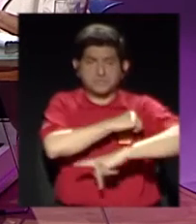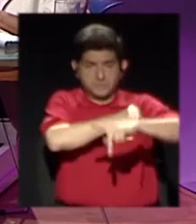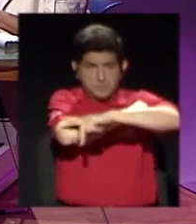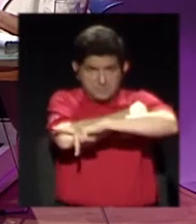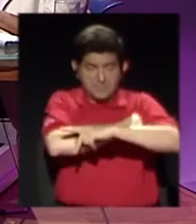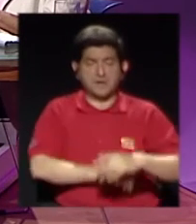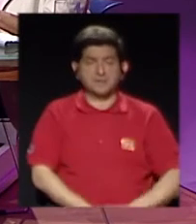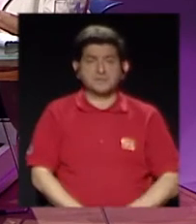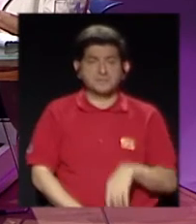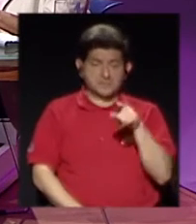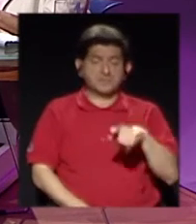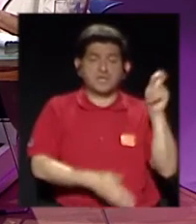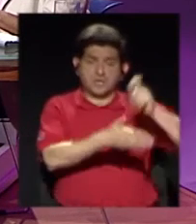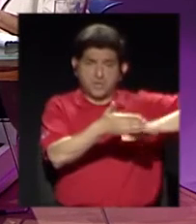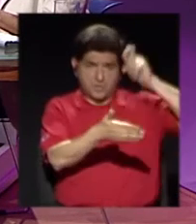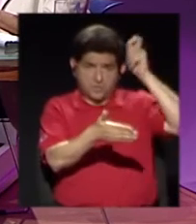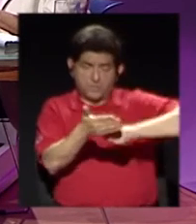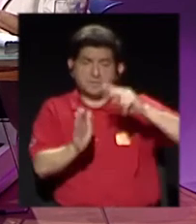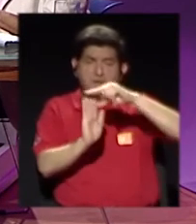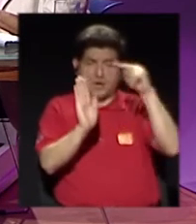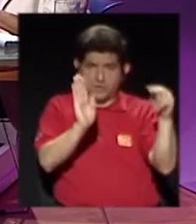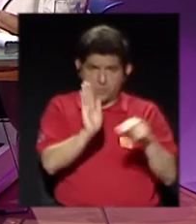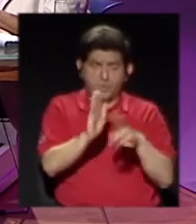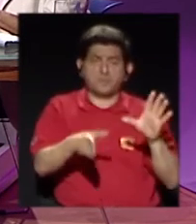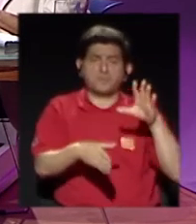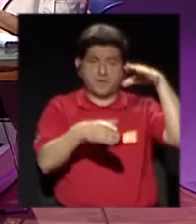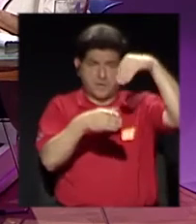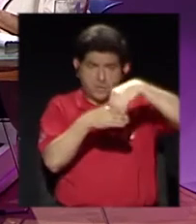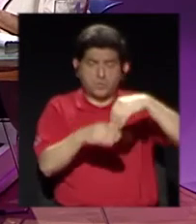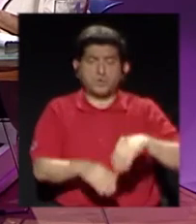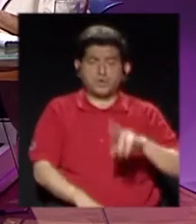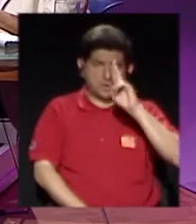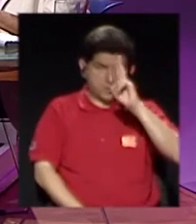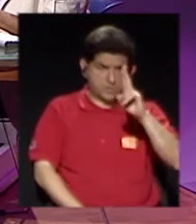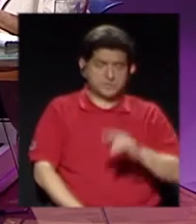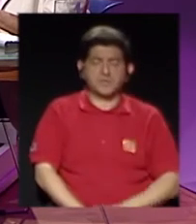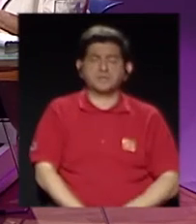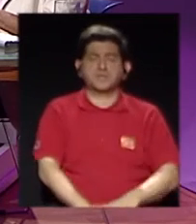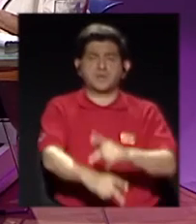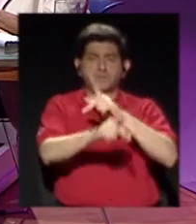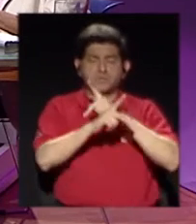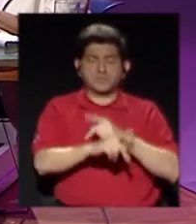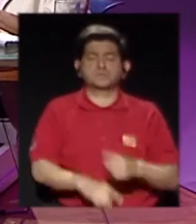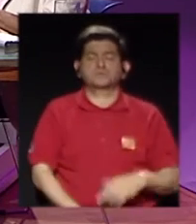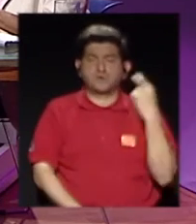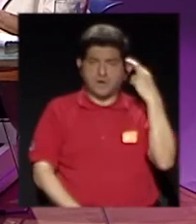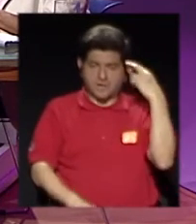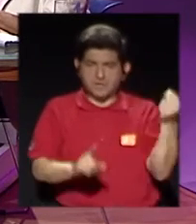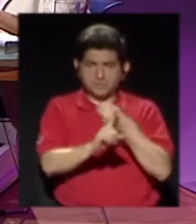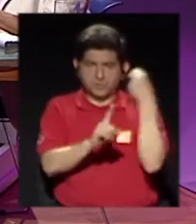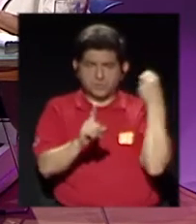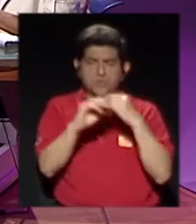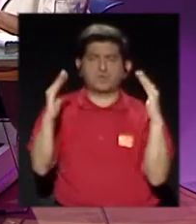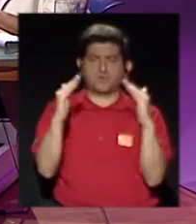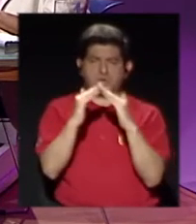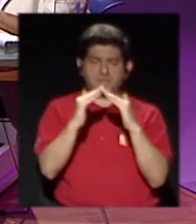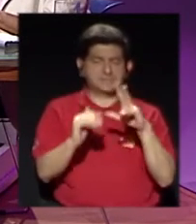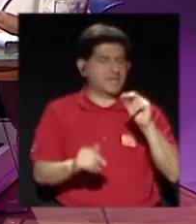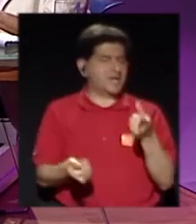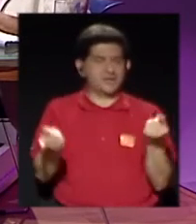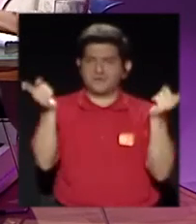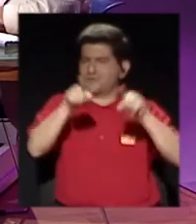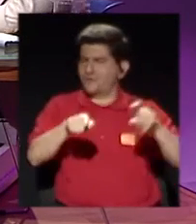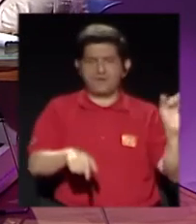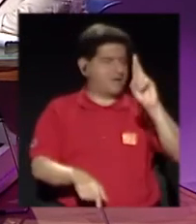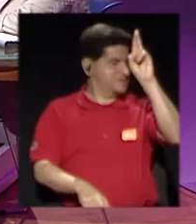son signatarios de las normativas que incluso reconocen el refugio por violencia doméstica por ejemplo que no es el caso todavía